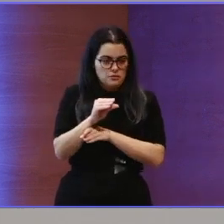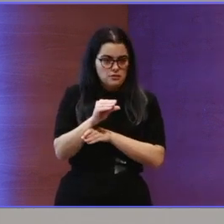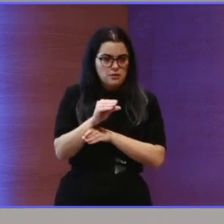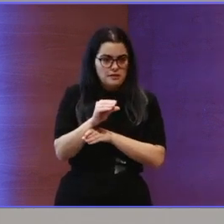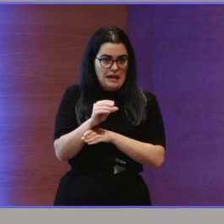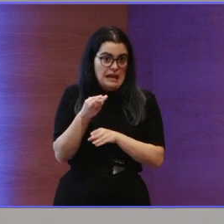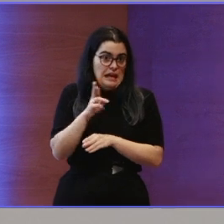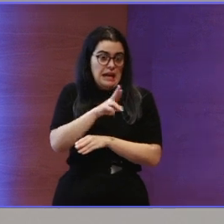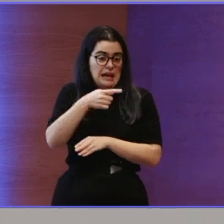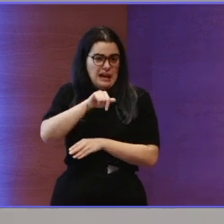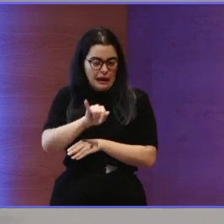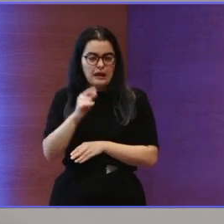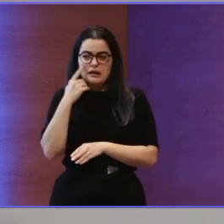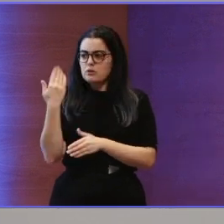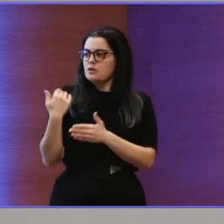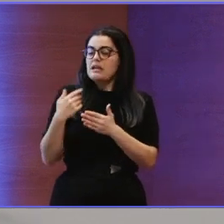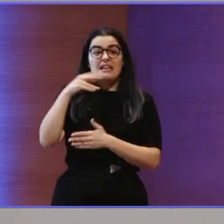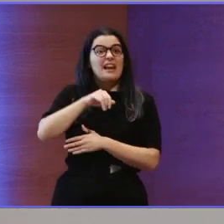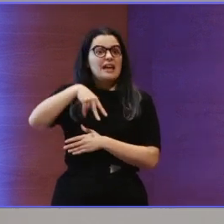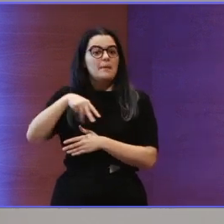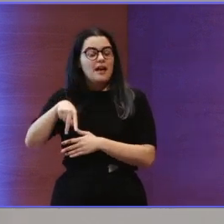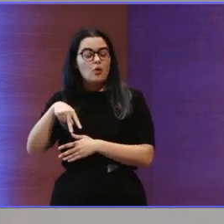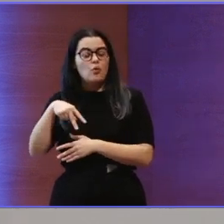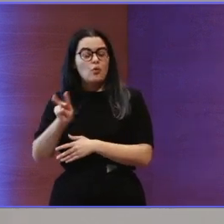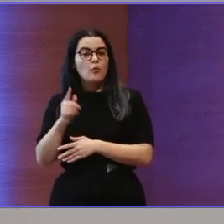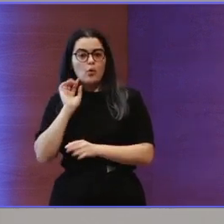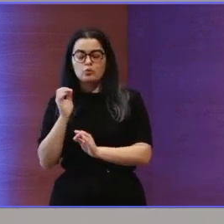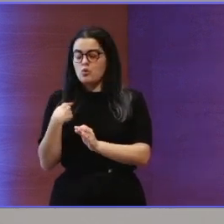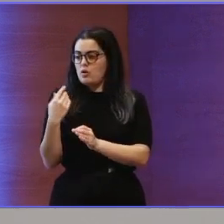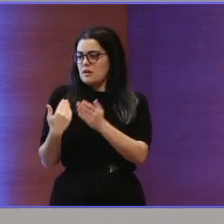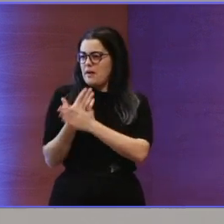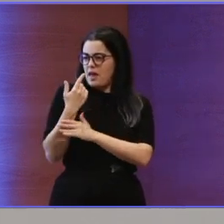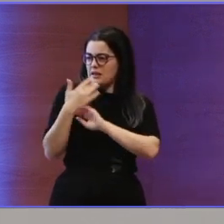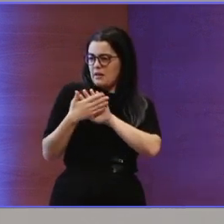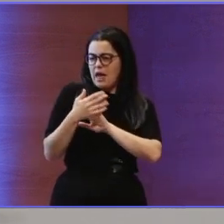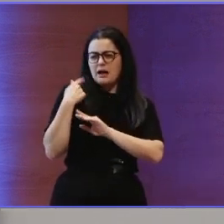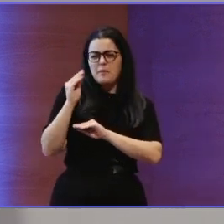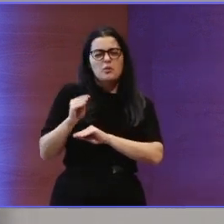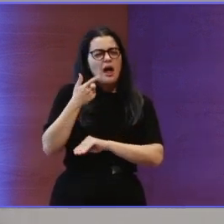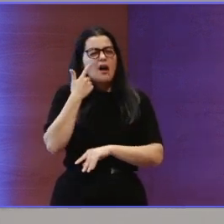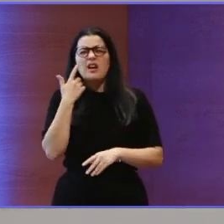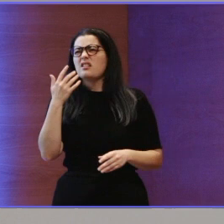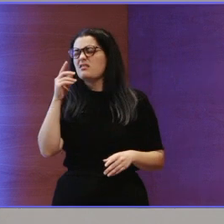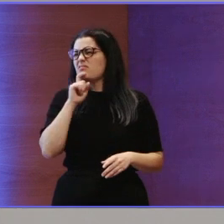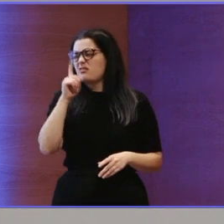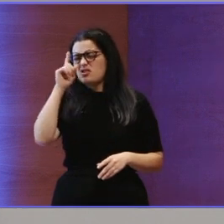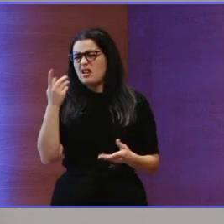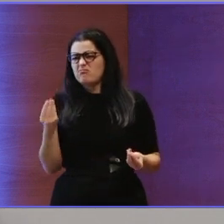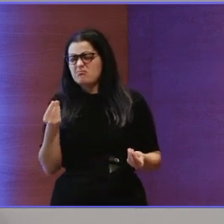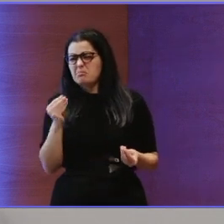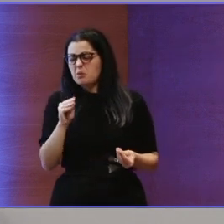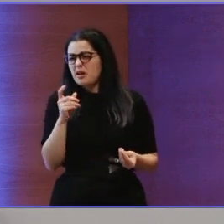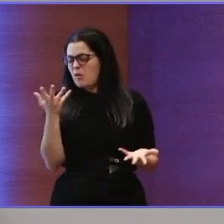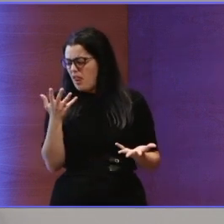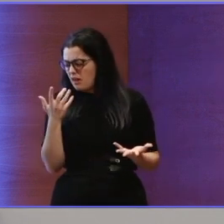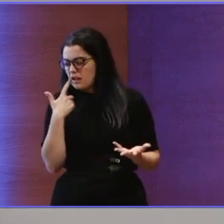ingreso mínimo vital esta mañana habido una pregunta que creo que ha sido tú ya también Fernando de si hubiera sido Cómo no sé no sé en dónde no el que el que